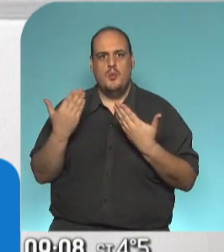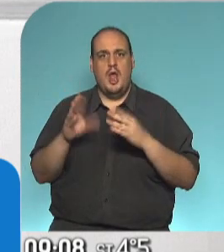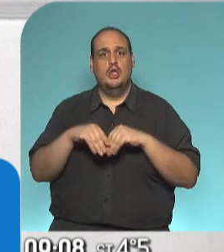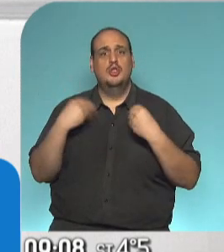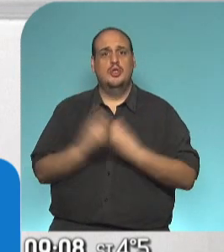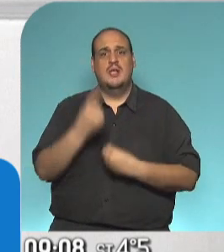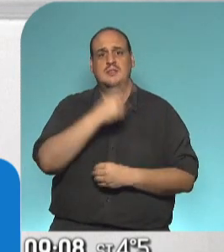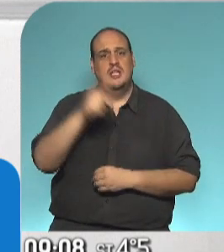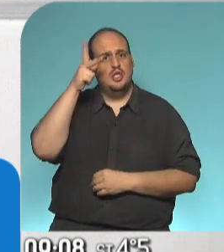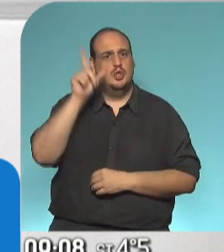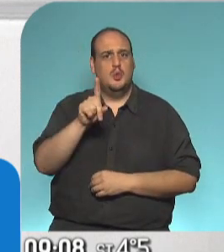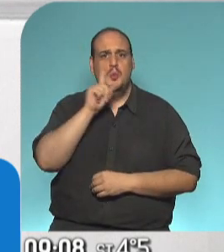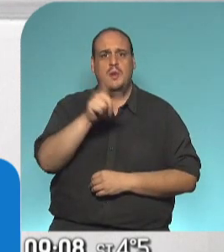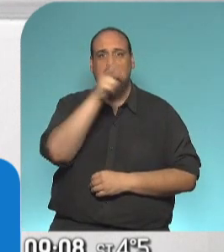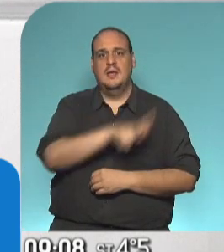los